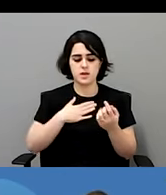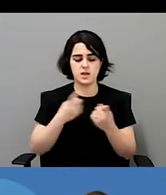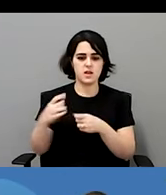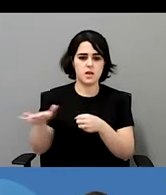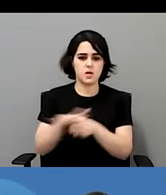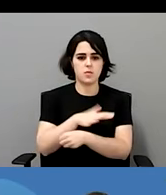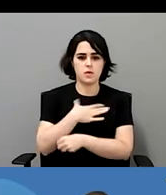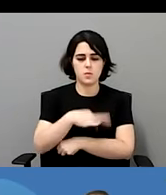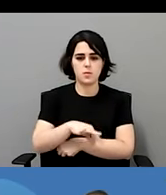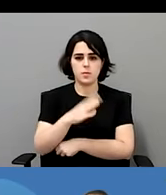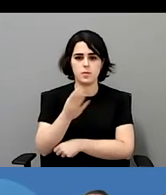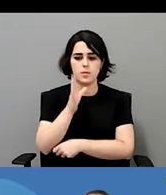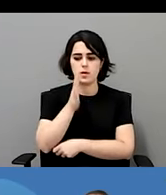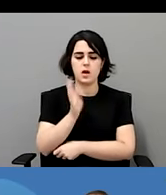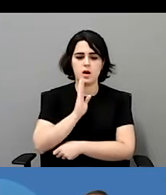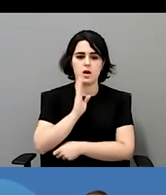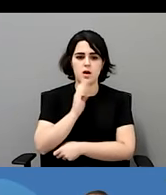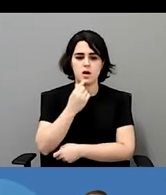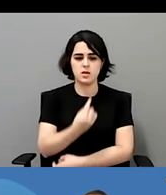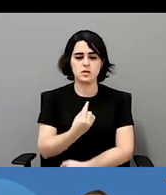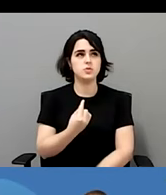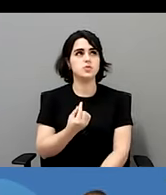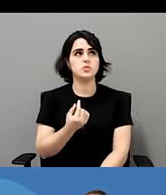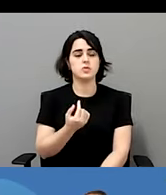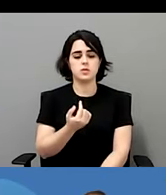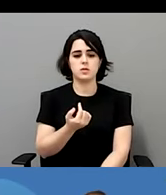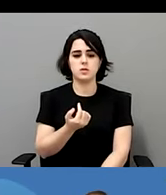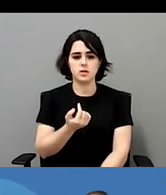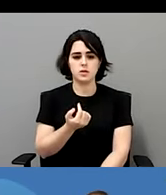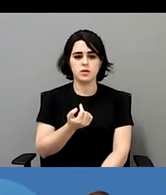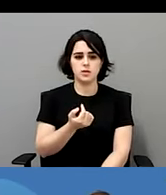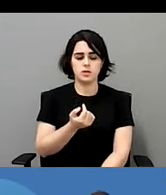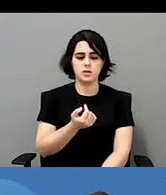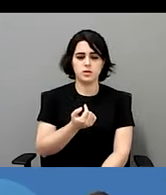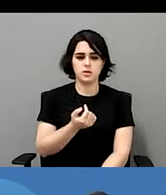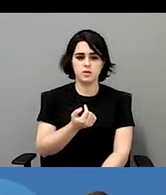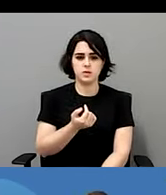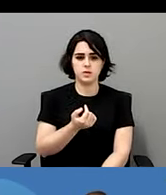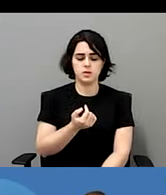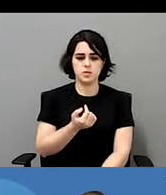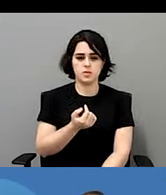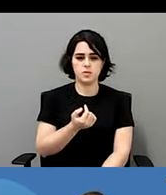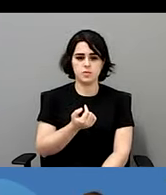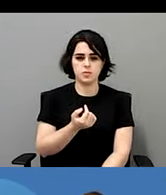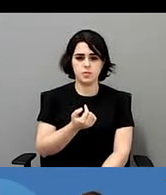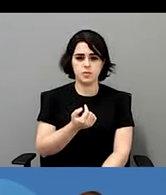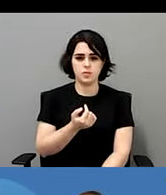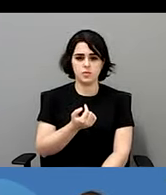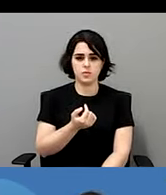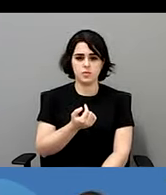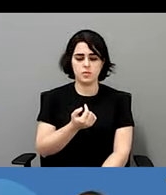dicho anteriormente, tengo grandes necesidades de apoyo y